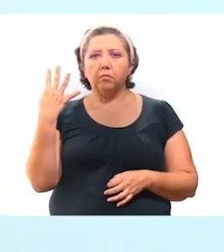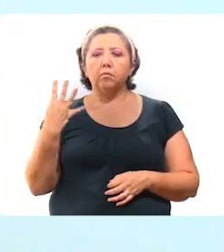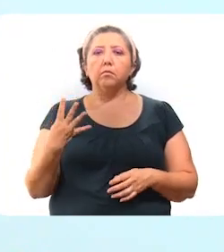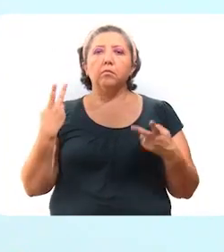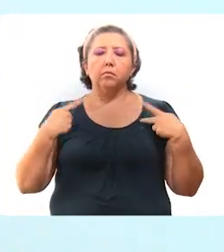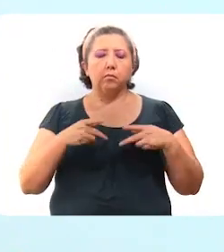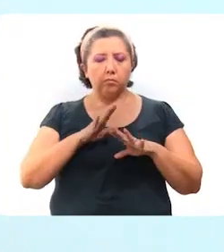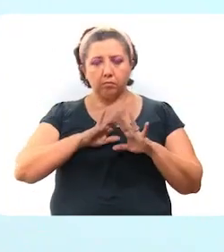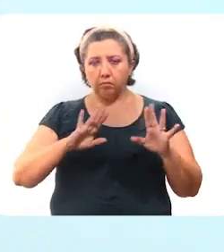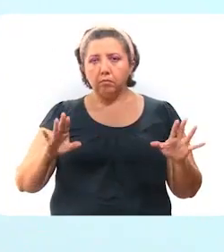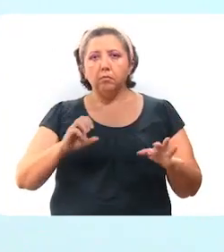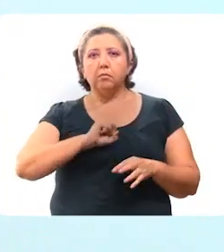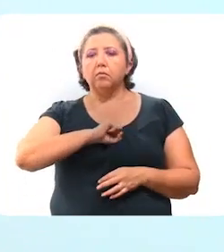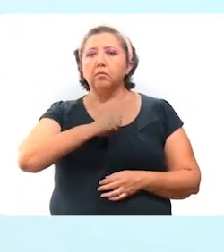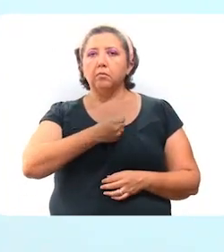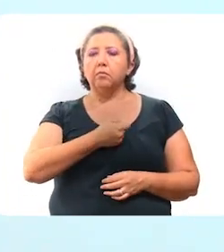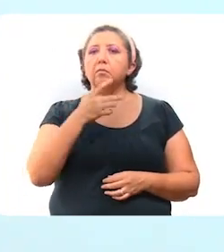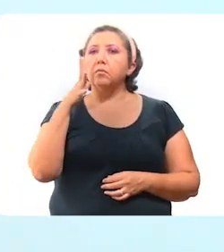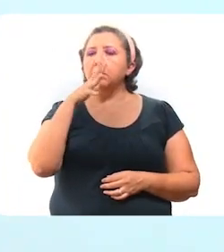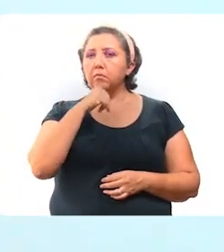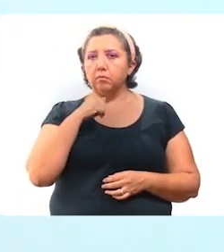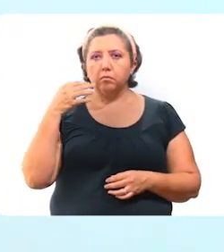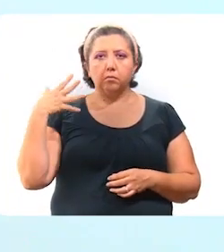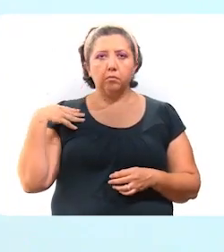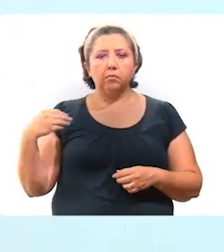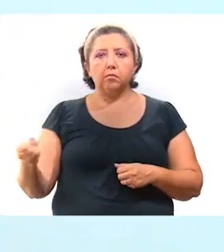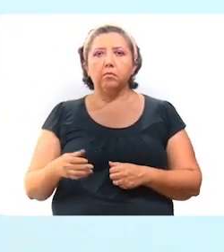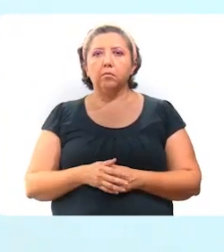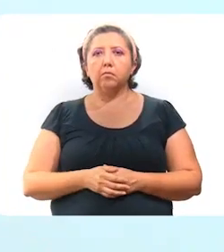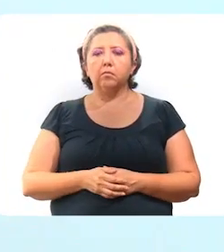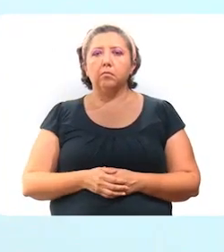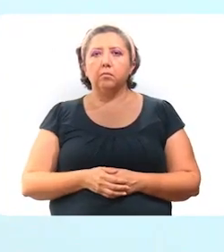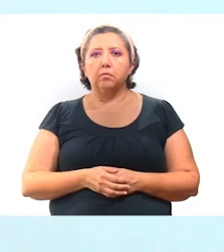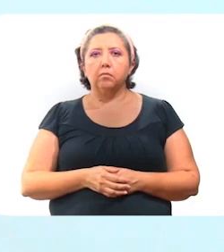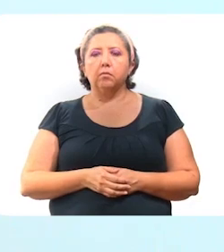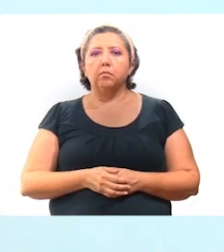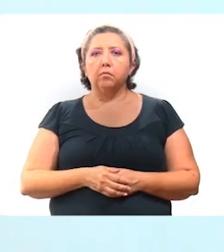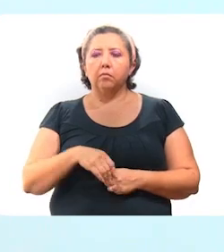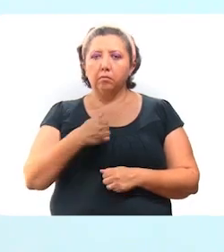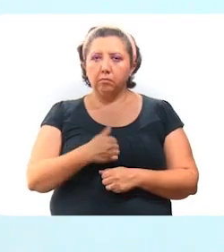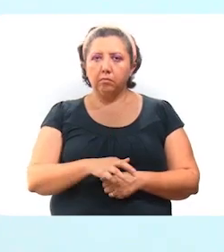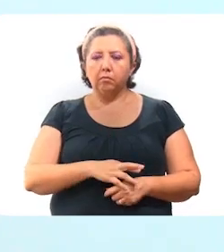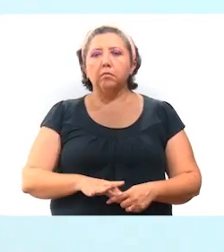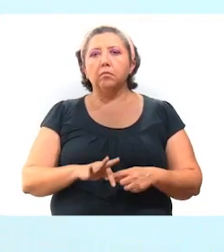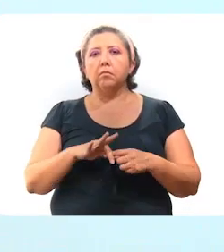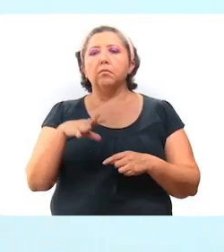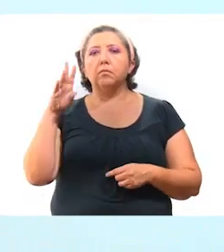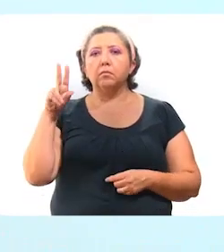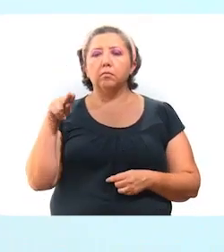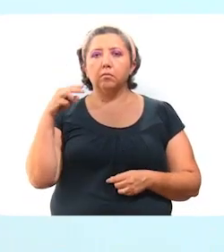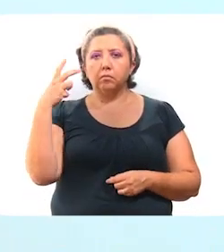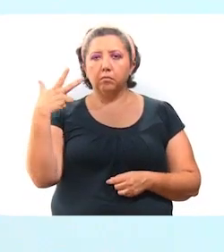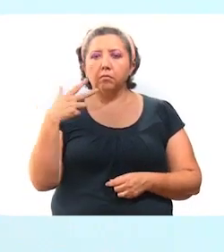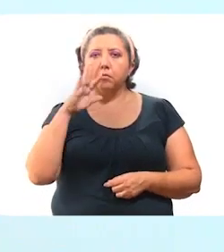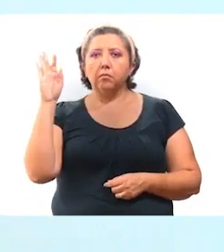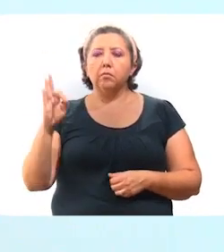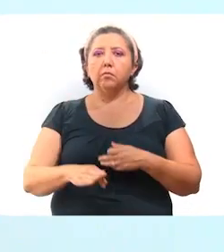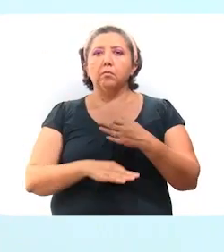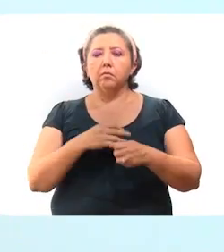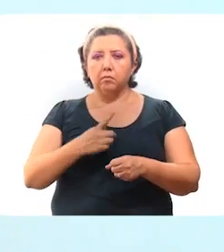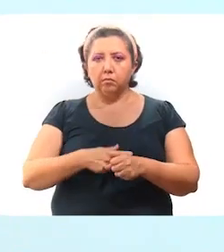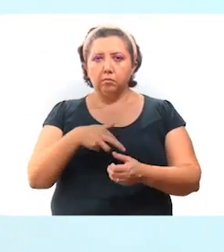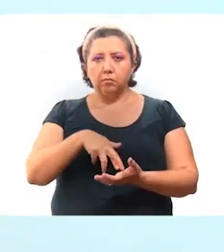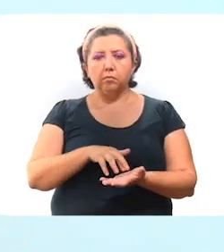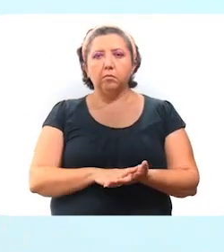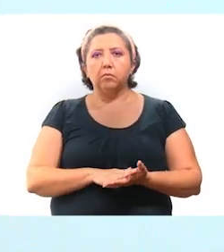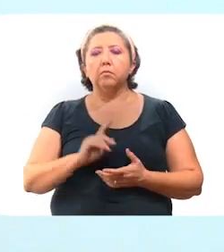92.854 pacientes ya se recuperaron, no presentan síntomas ni pueden contagiar. Esta cifra representa el 88% del total